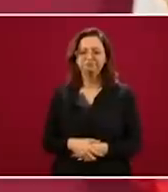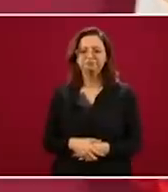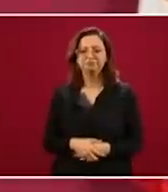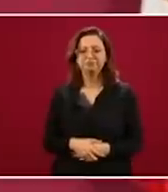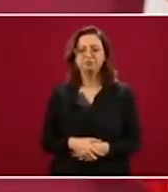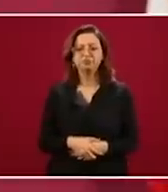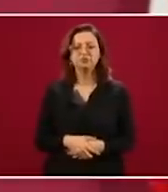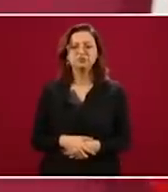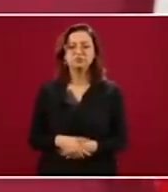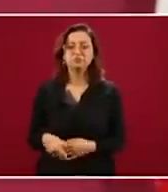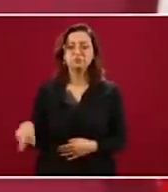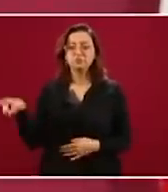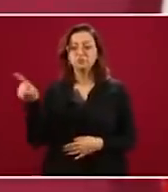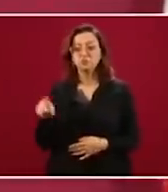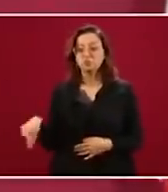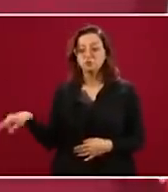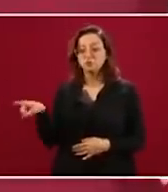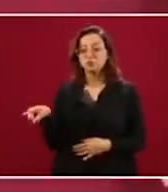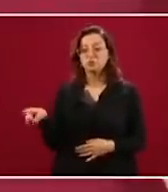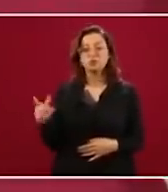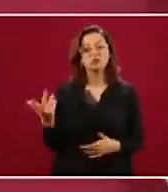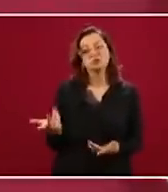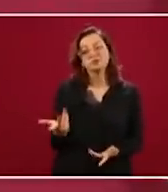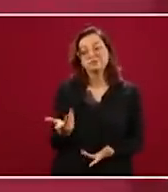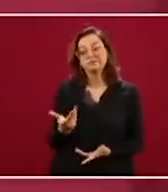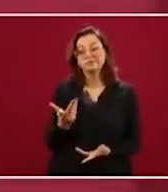se vean obligados a inventar,